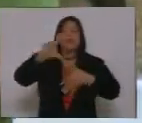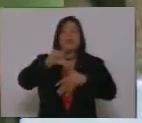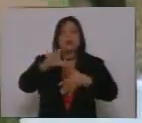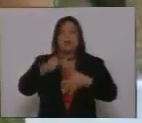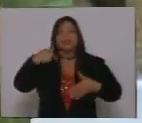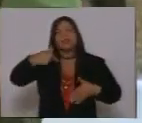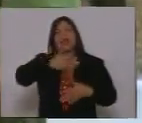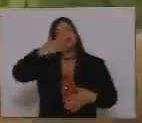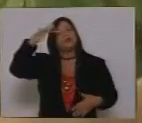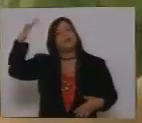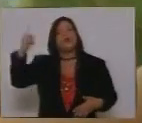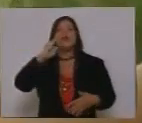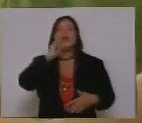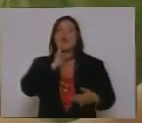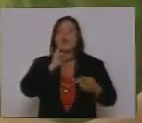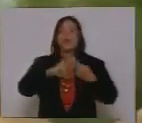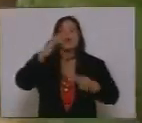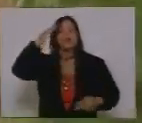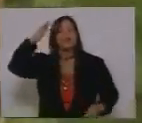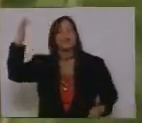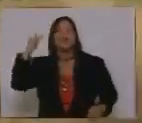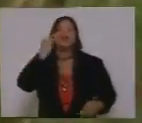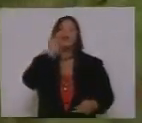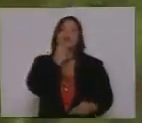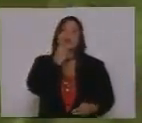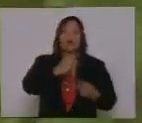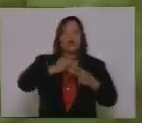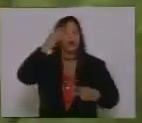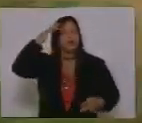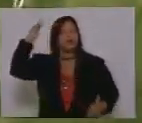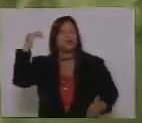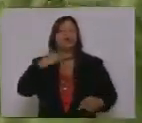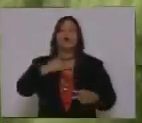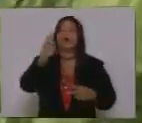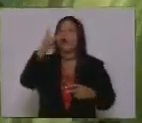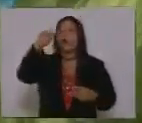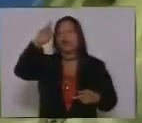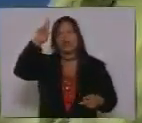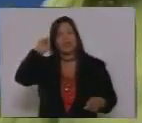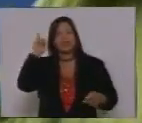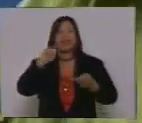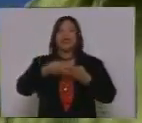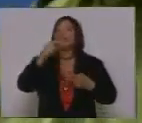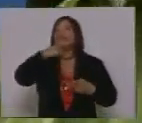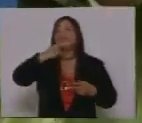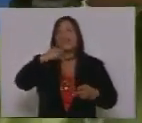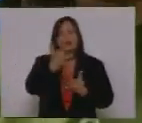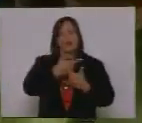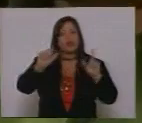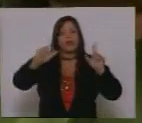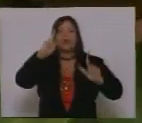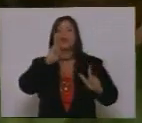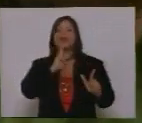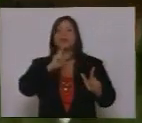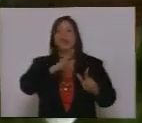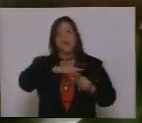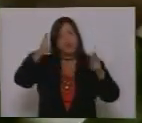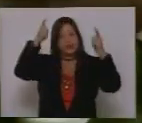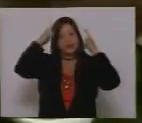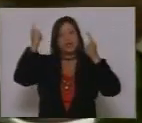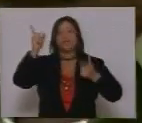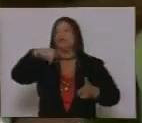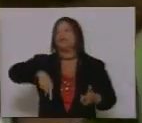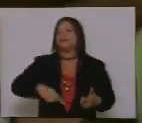el sueño de Bolívar, en el sueño de Sucre, en el sueño de Urdaneta, en el sueño de nuestro libertador Simón Bolívar.